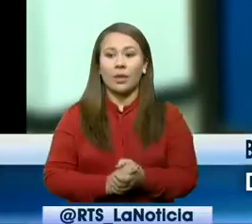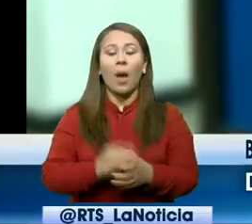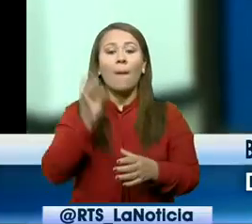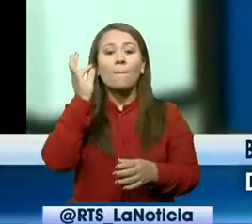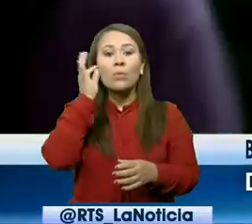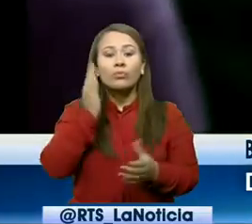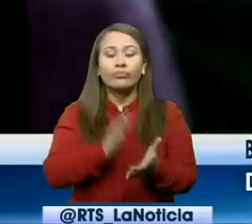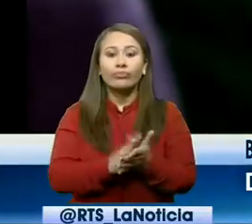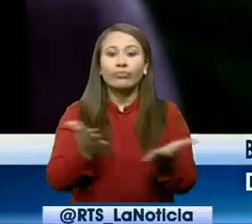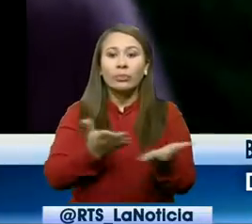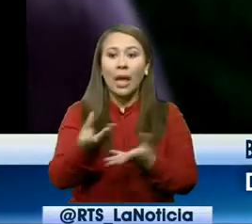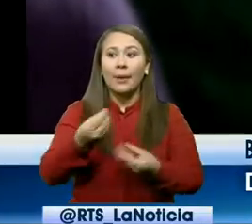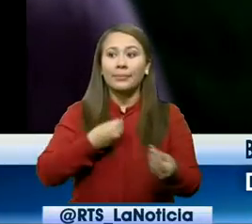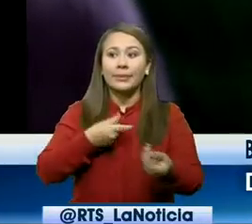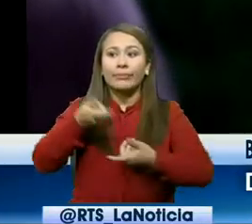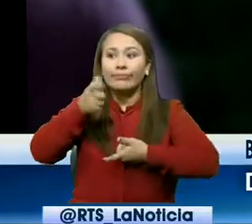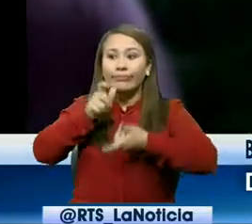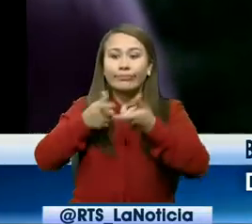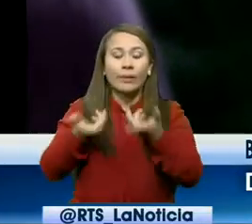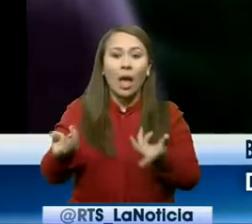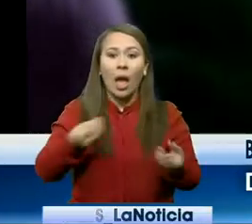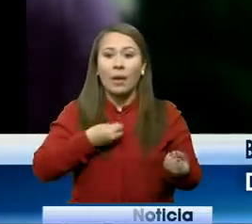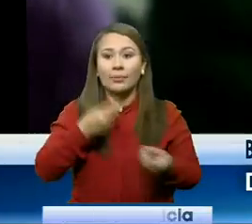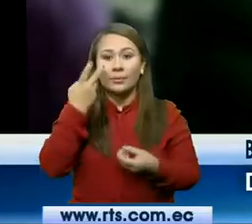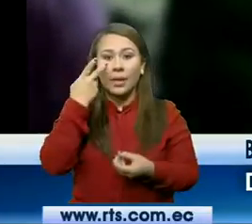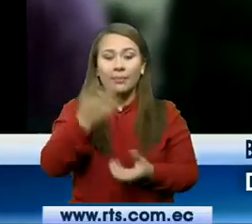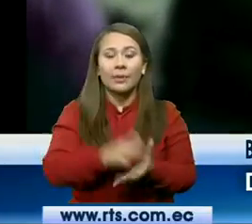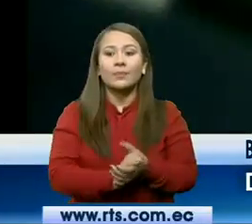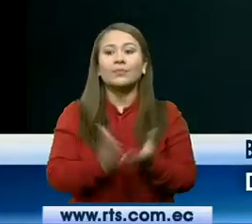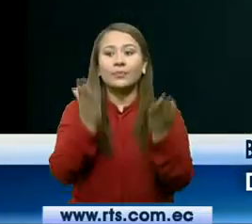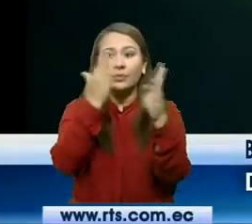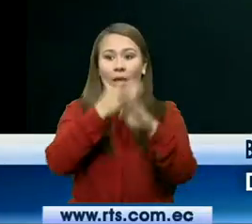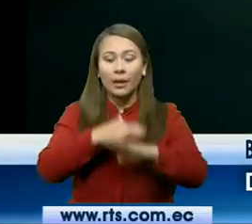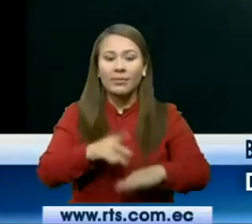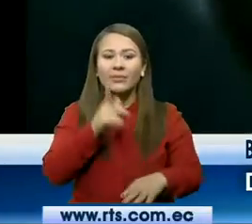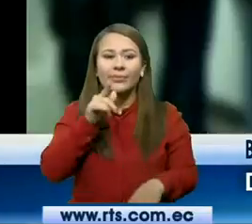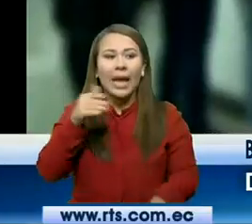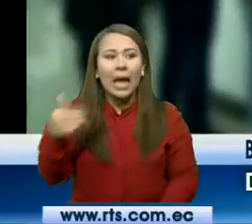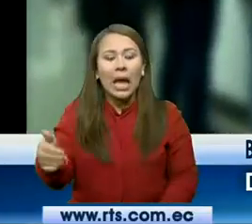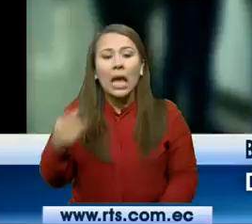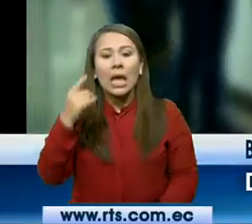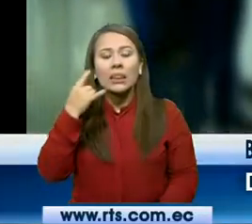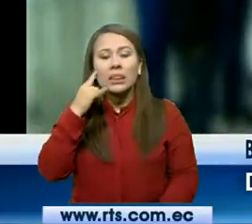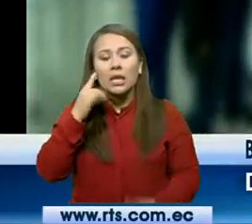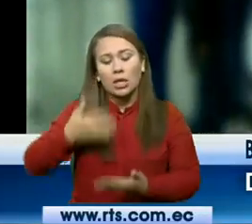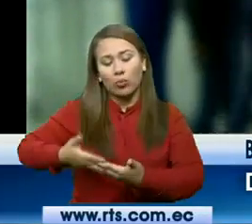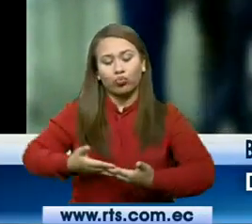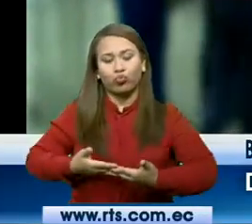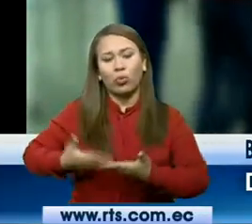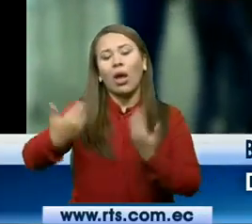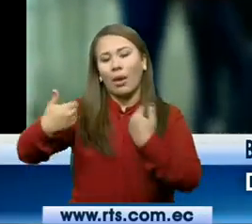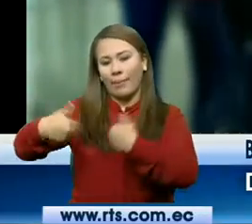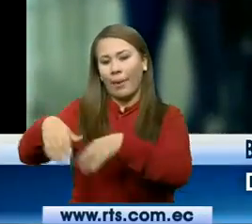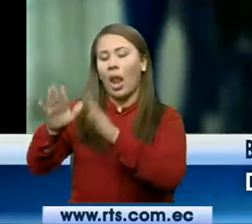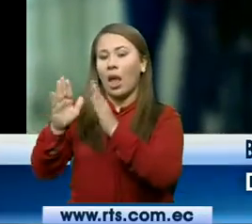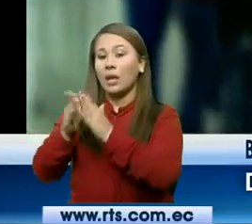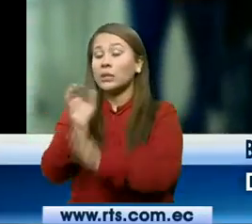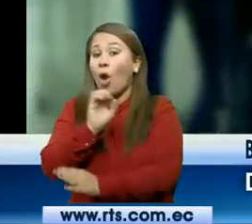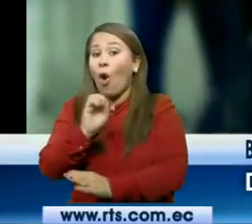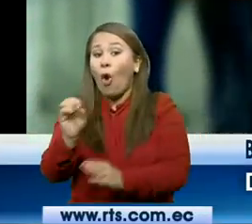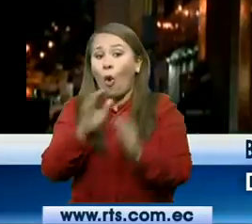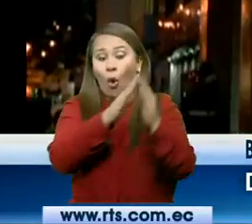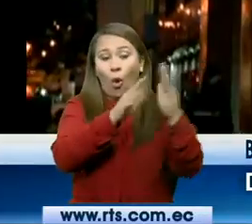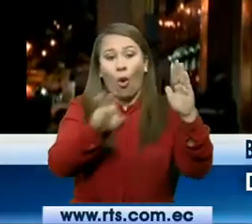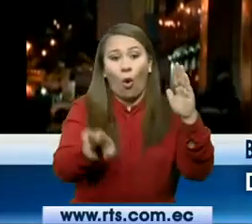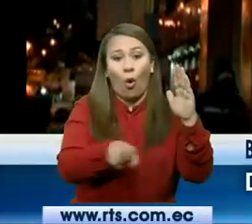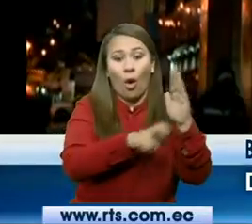del alcohol. Ahora será la autoridad competente la que determine si la pequeña, cuando sea dada de alta, regresa a casa o pasa a un hogar de